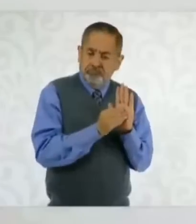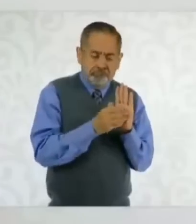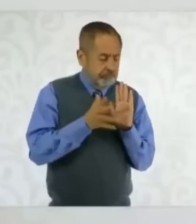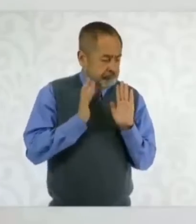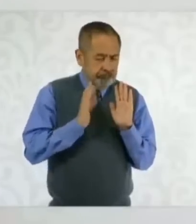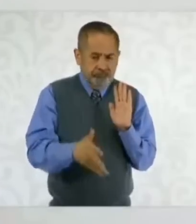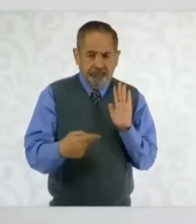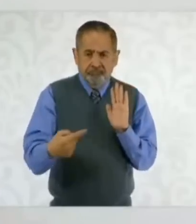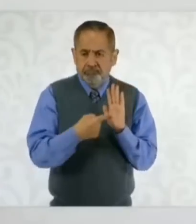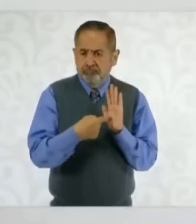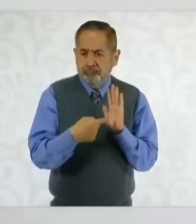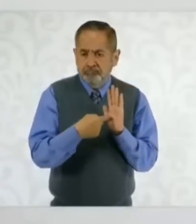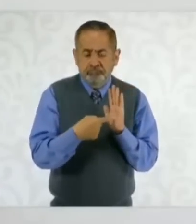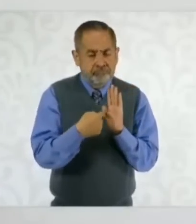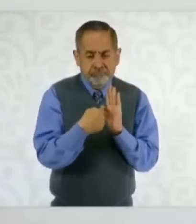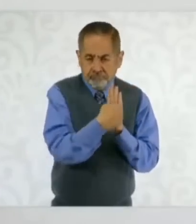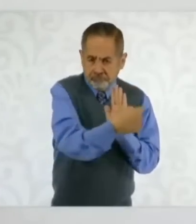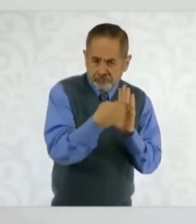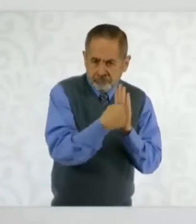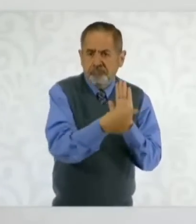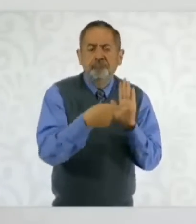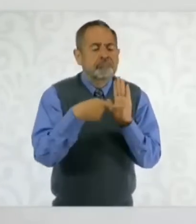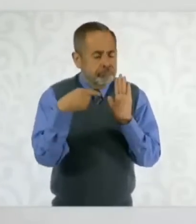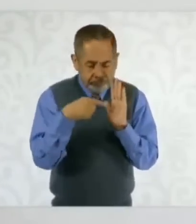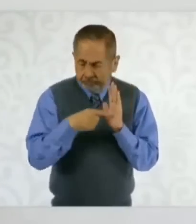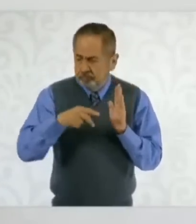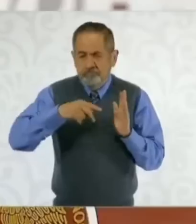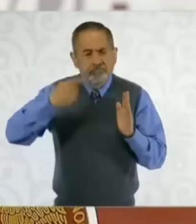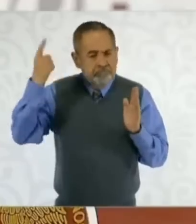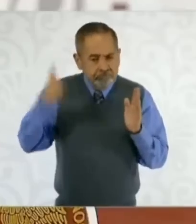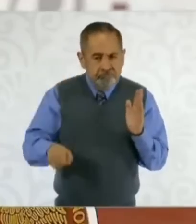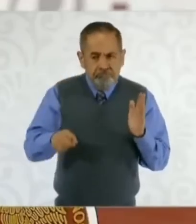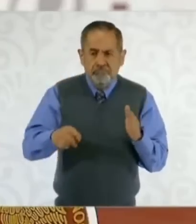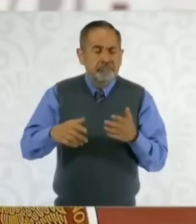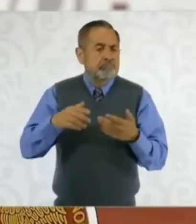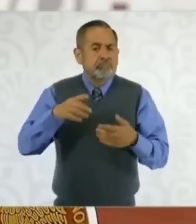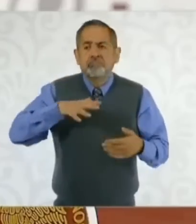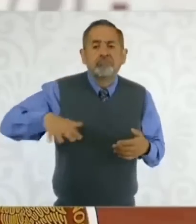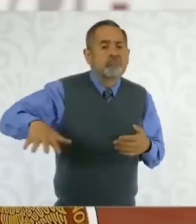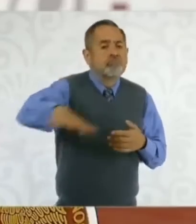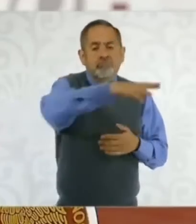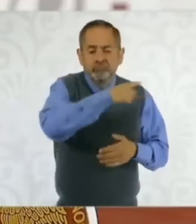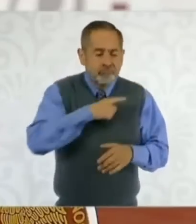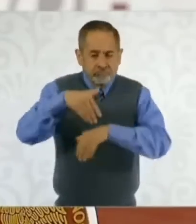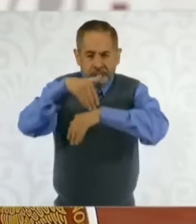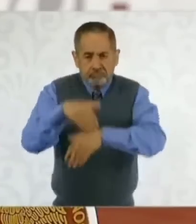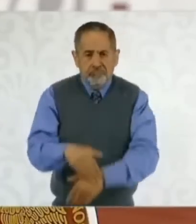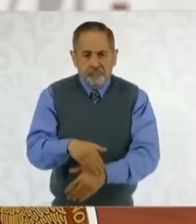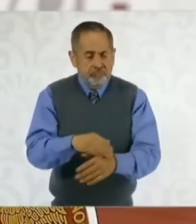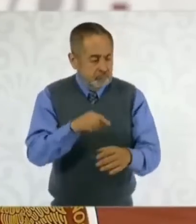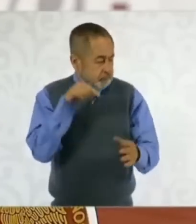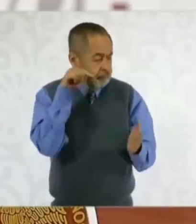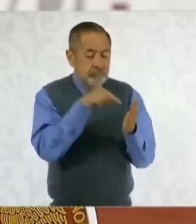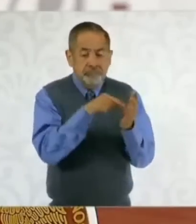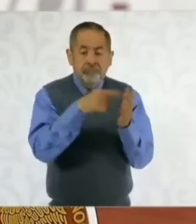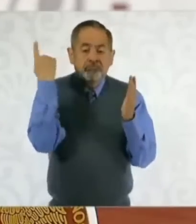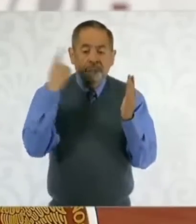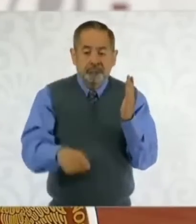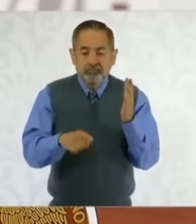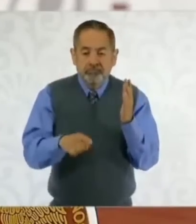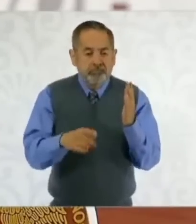constitucional, figurarán como normas imperativas y de cumplimiento absoluta y